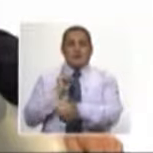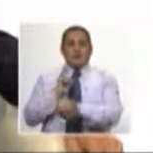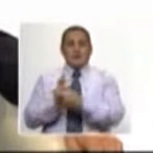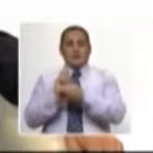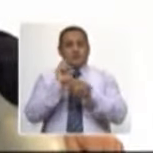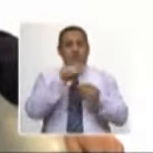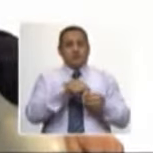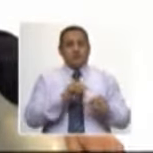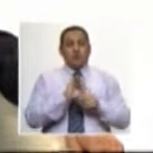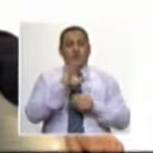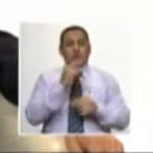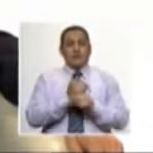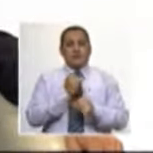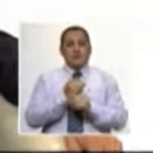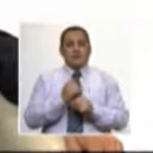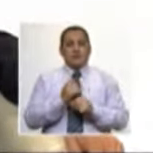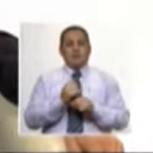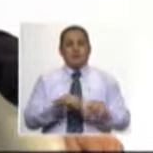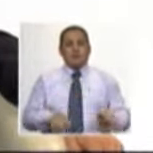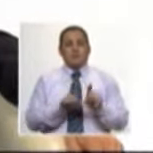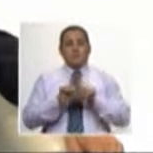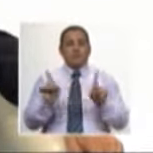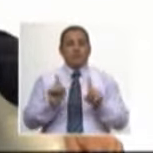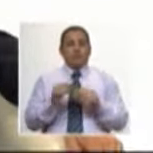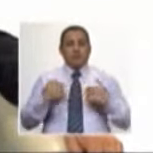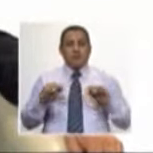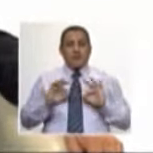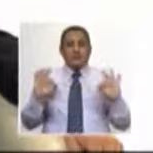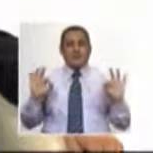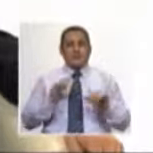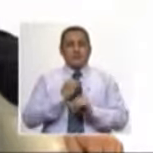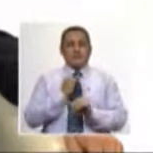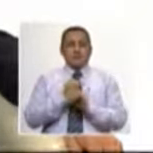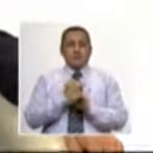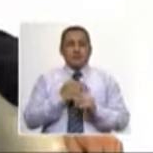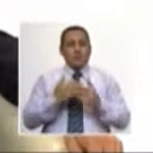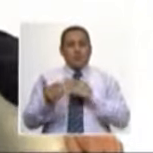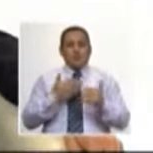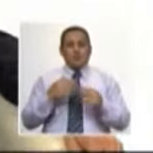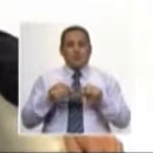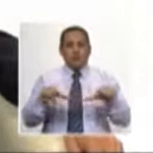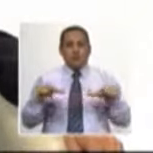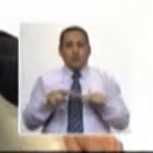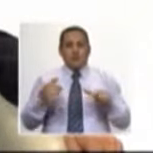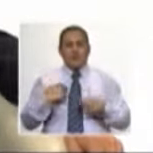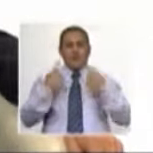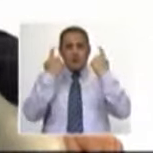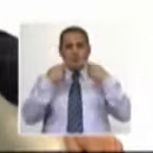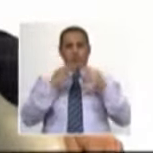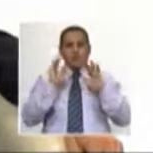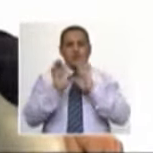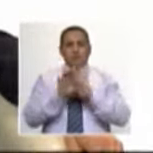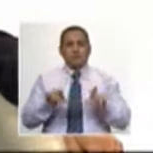y profesar alguna otra confesión religiosa, o no profesar ninguna, ¿no? Claro. Este sería entonces el contenido